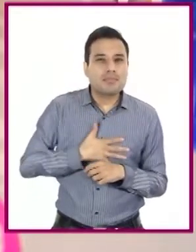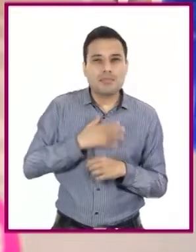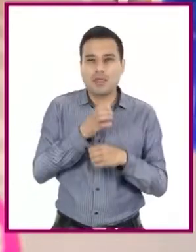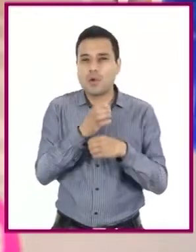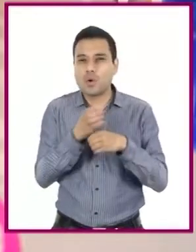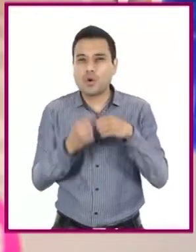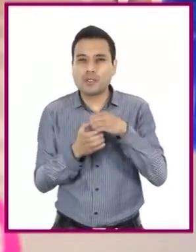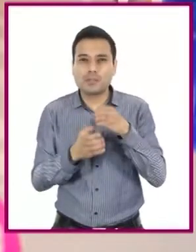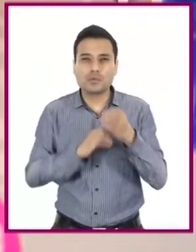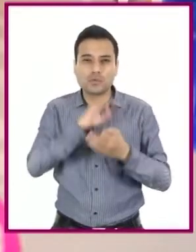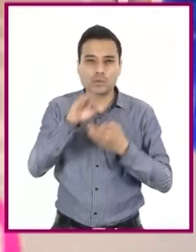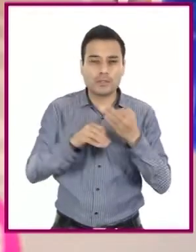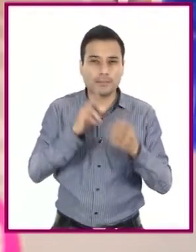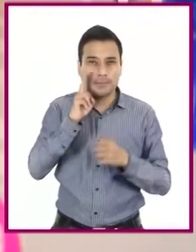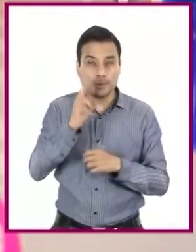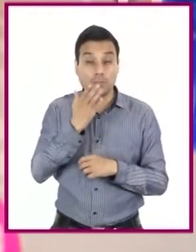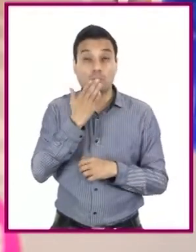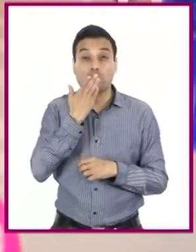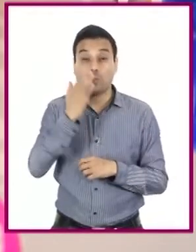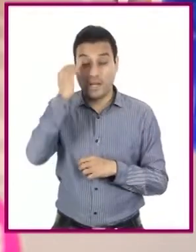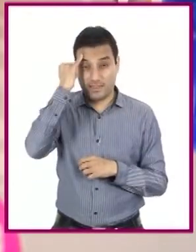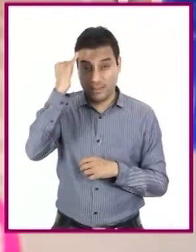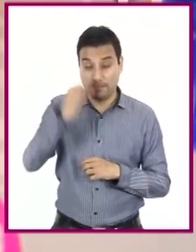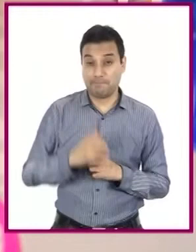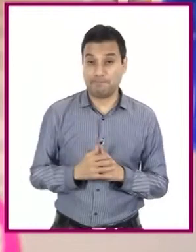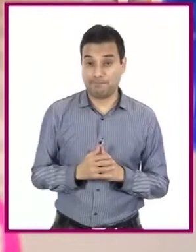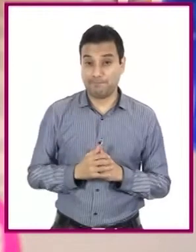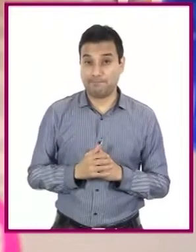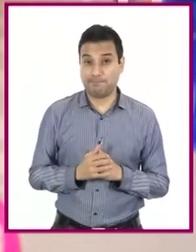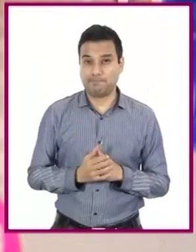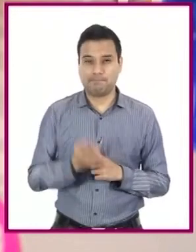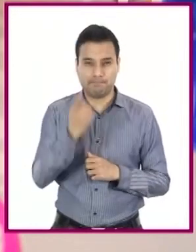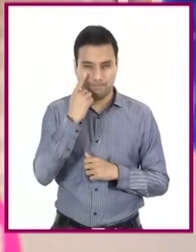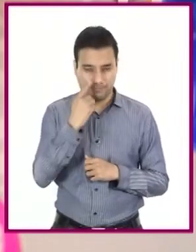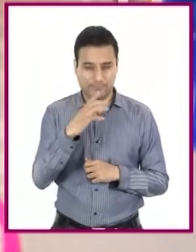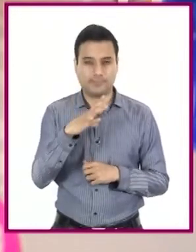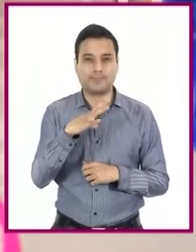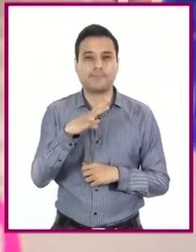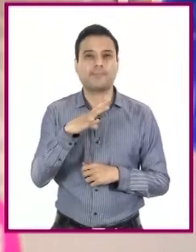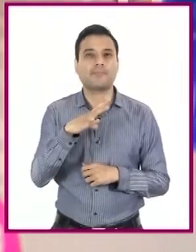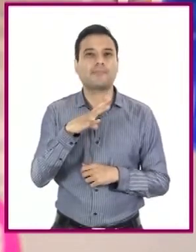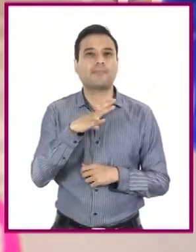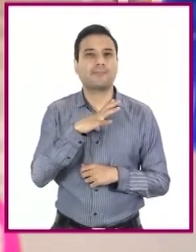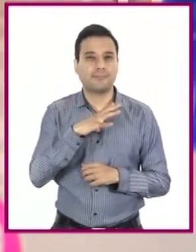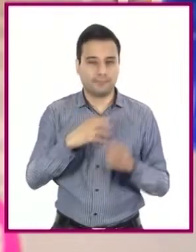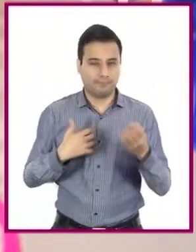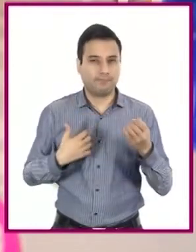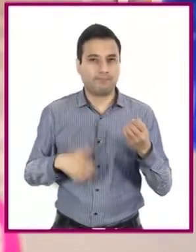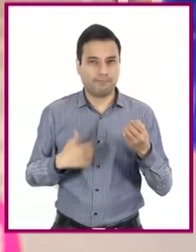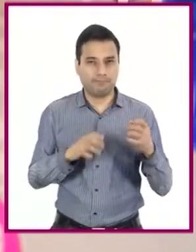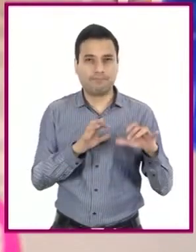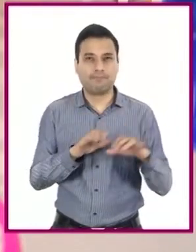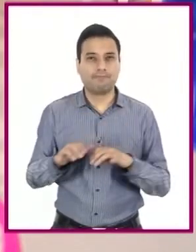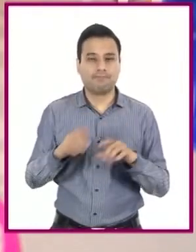parece? Me parece muy buena tu idea y por aquí tengo algunos instrumentos. Ay, pero no nada más usted.